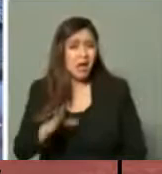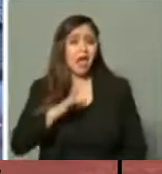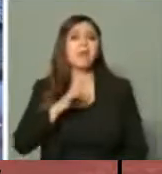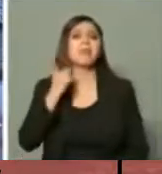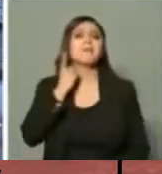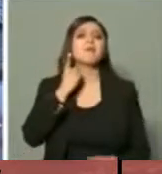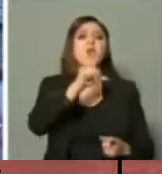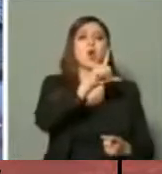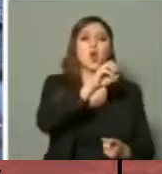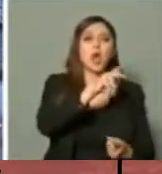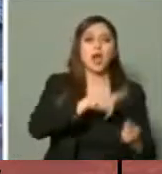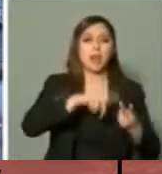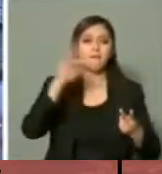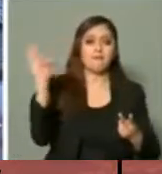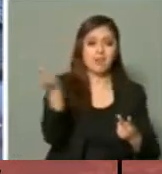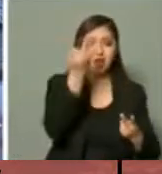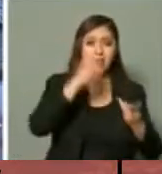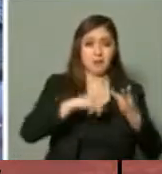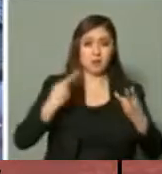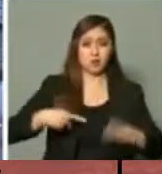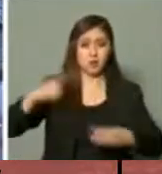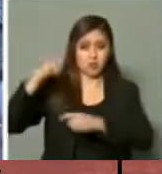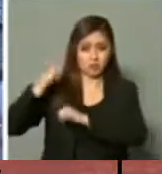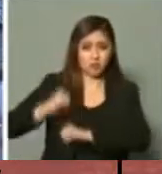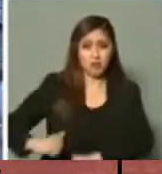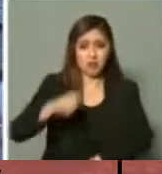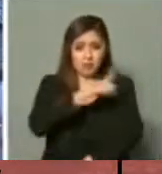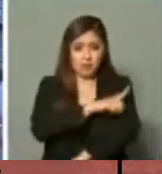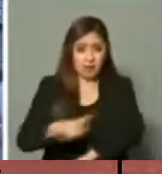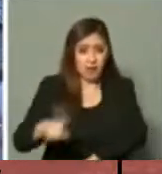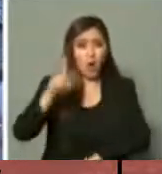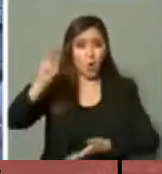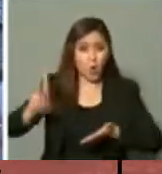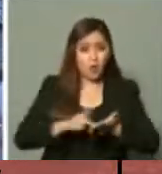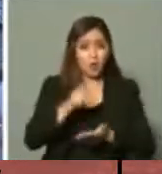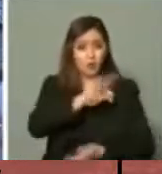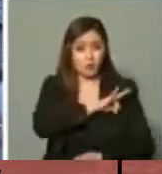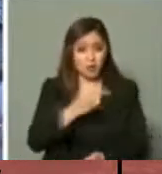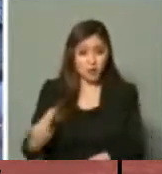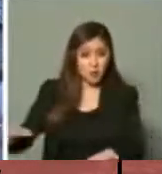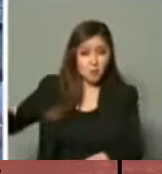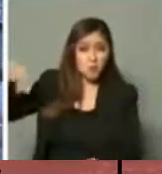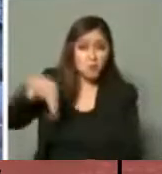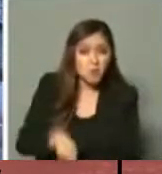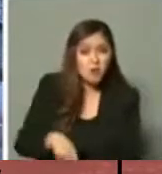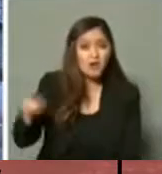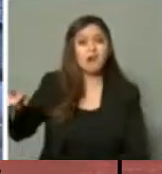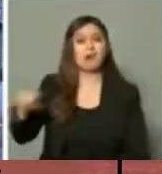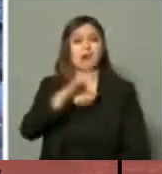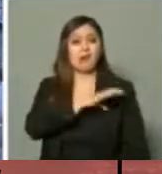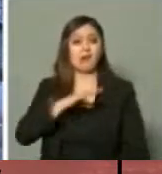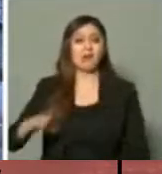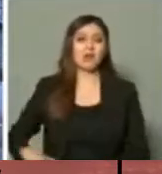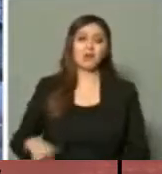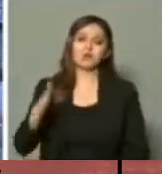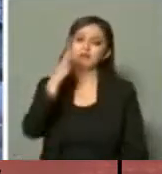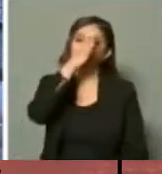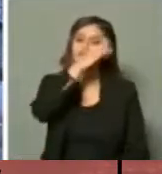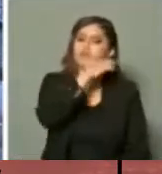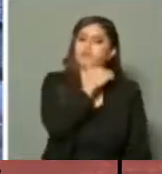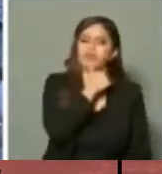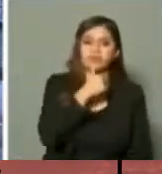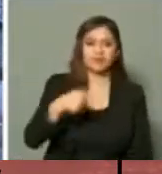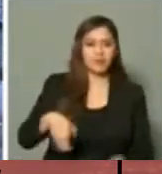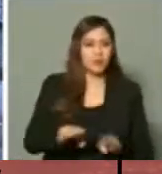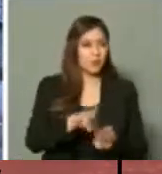local, federal y delegado en Azcapotzalco, merece siquiera volver a pisar esas calles. Sus candidatos no pueden dar la cara porque no tienen la